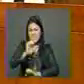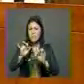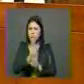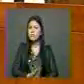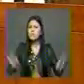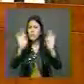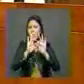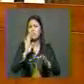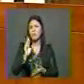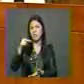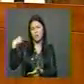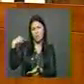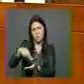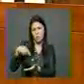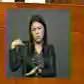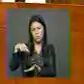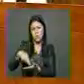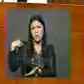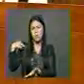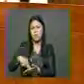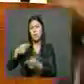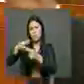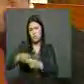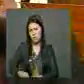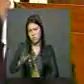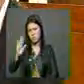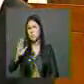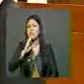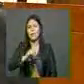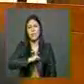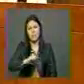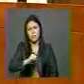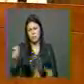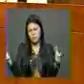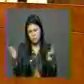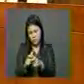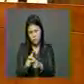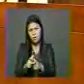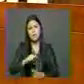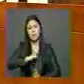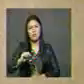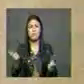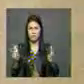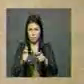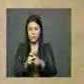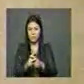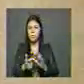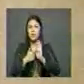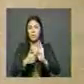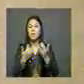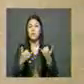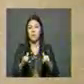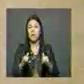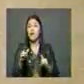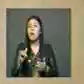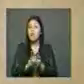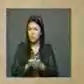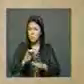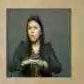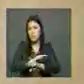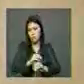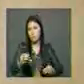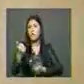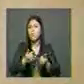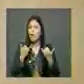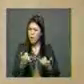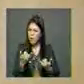algunos autores como Ferrajoli y Dworkin. Los derechos de las minorías son cotos vedados o cartas de triunfo para las mayorías. Hasta acá llega